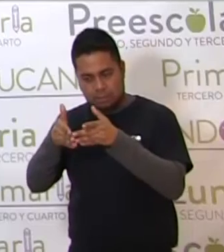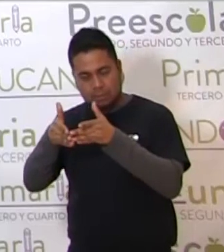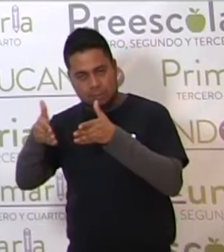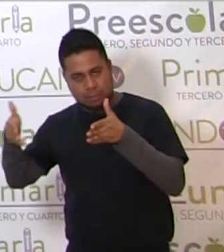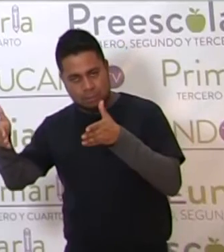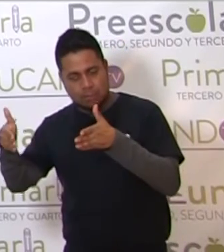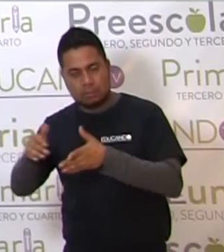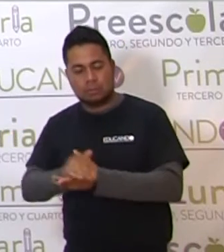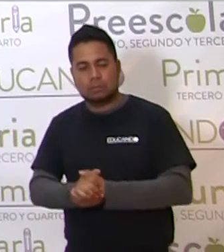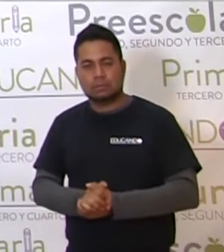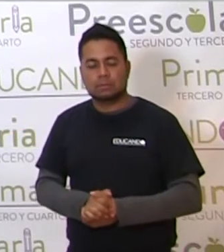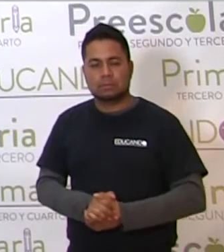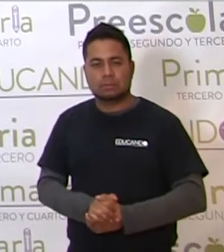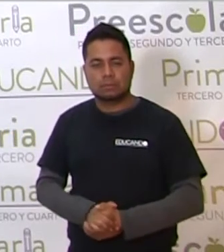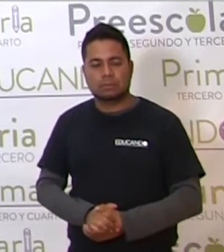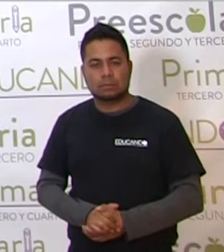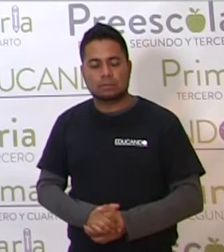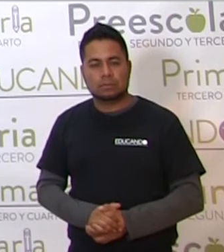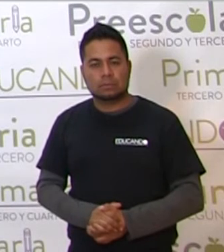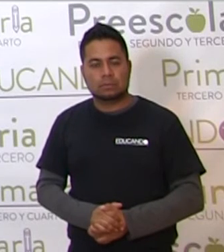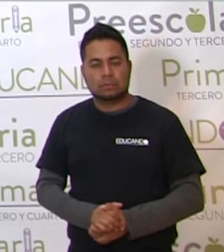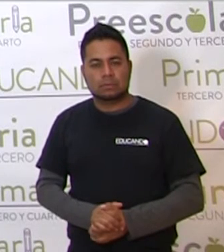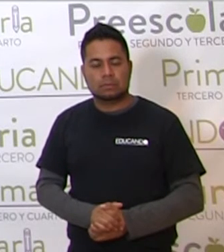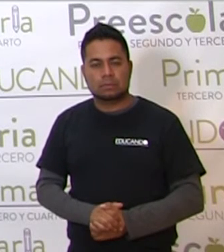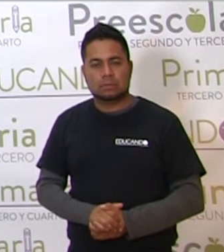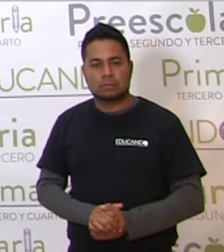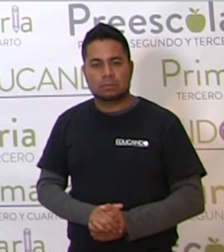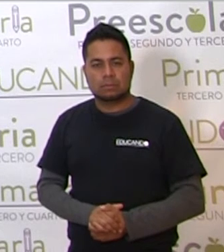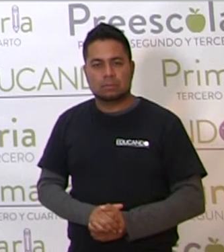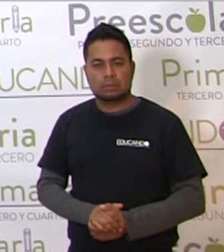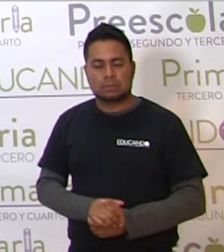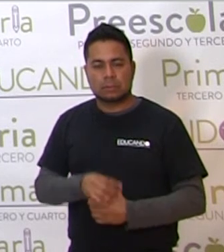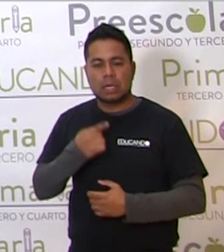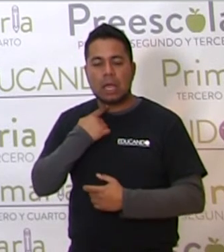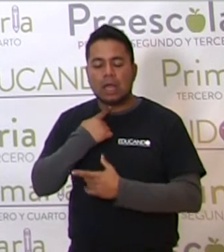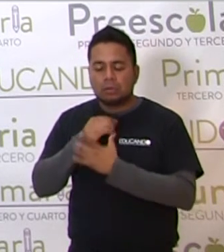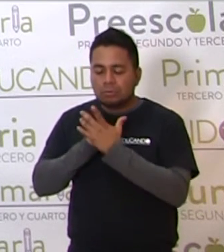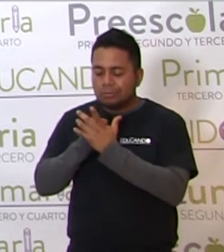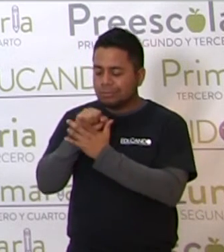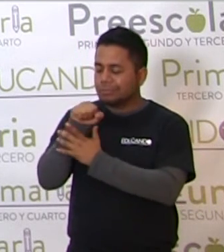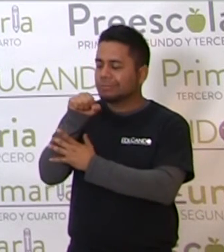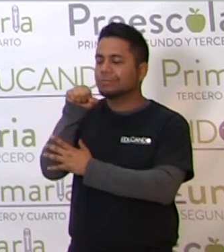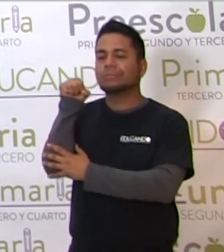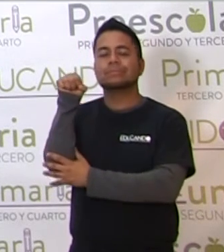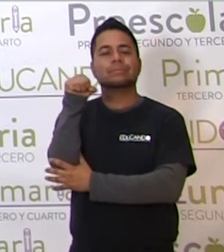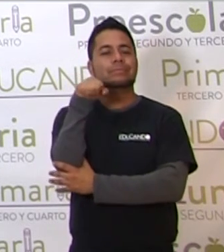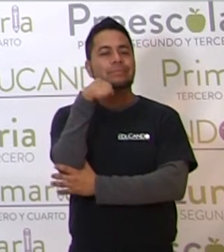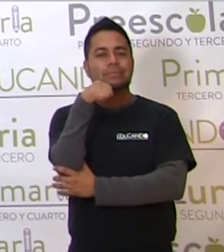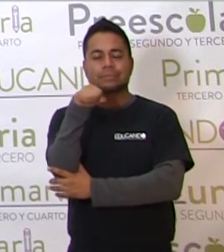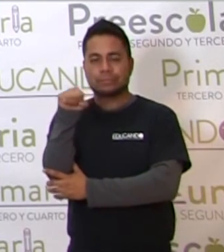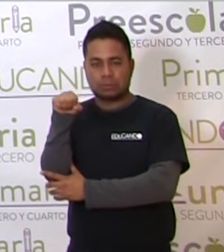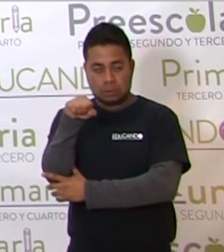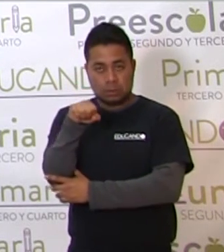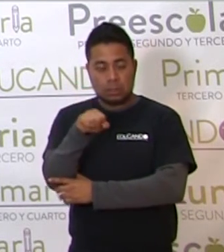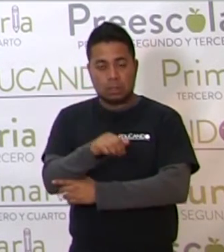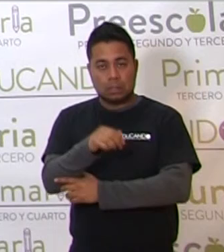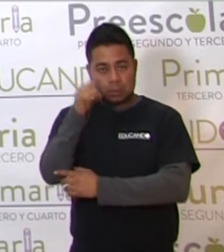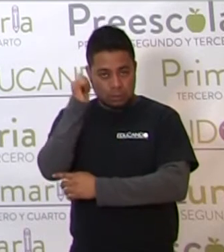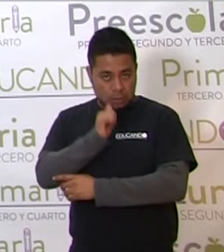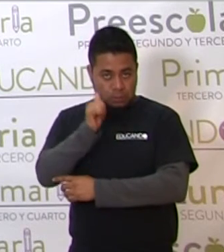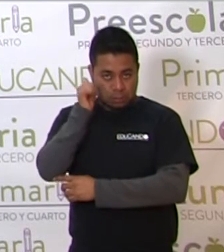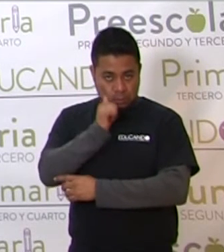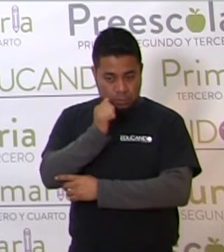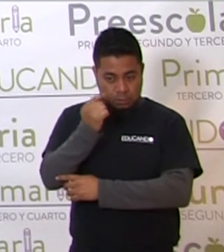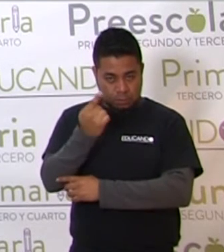espacio alto su cuello tiaba bien siempre que